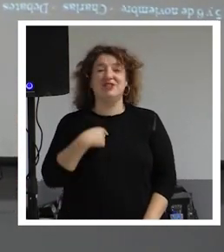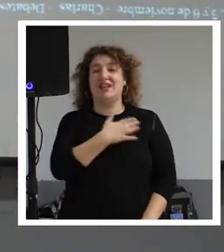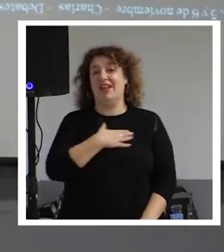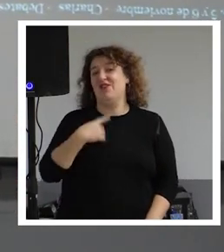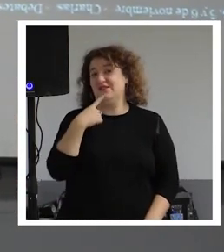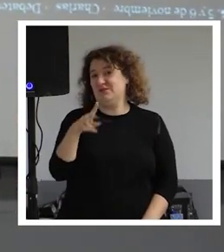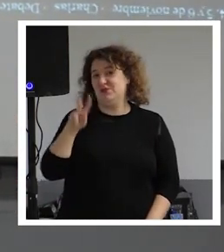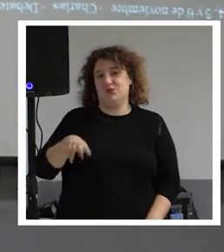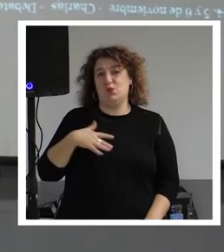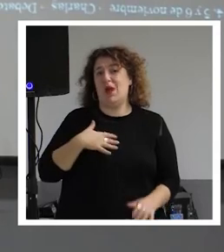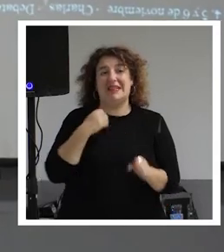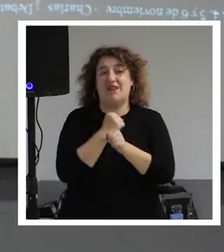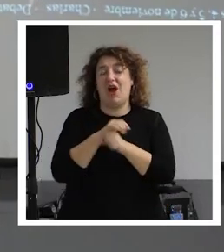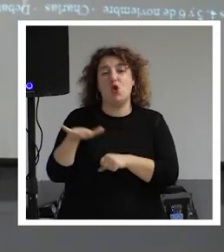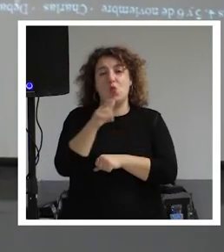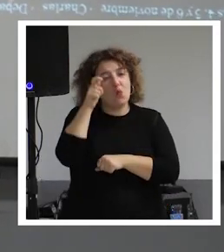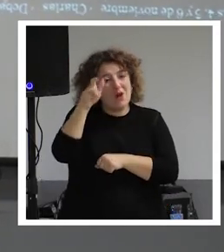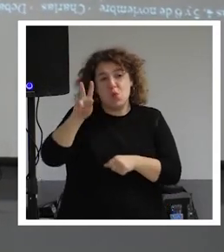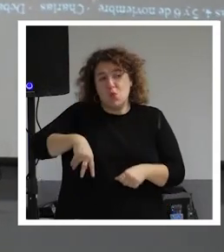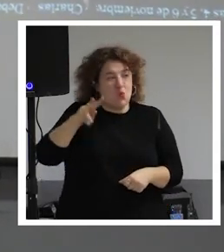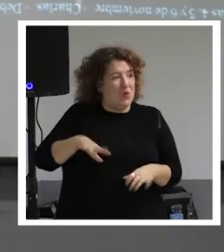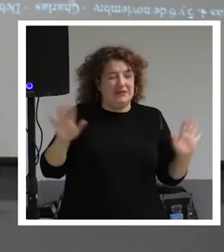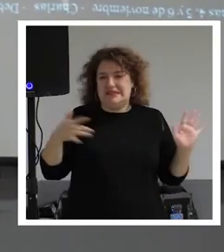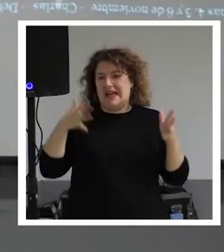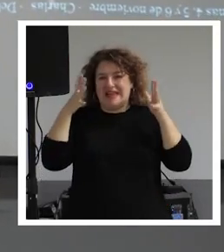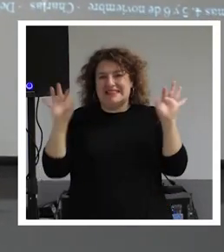se llama Juan Vallejo lo pueden seguir en redes sociales